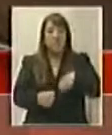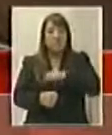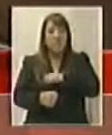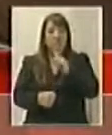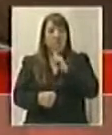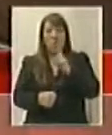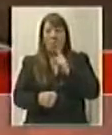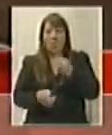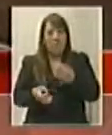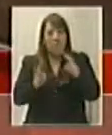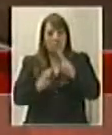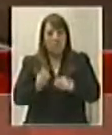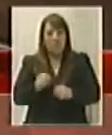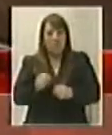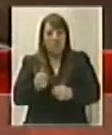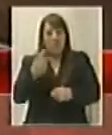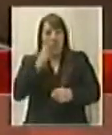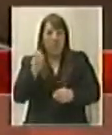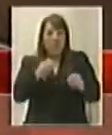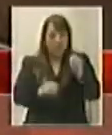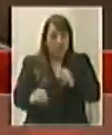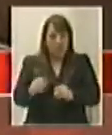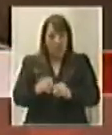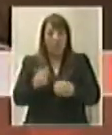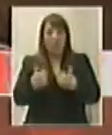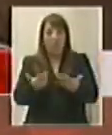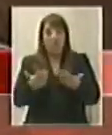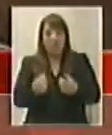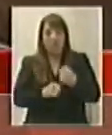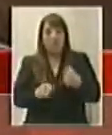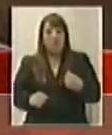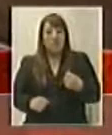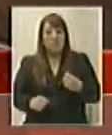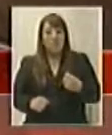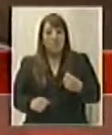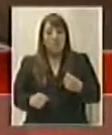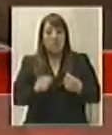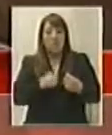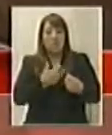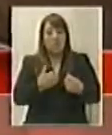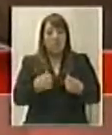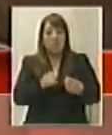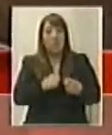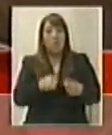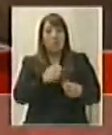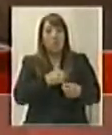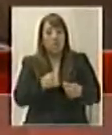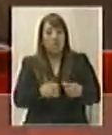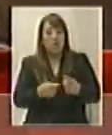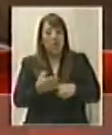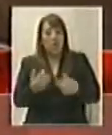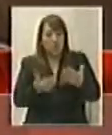no es un peritaje, sino un maquillaje. Y lo pido, señor ministro, o señor presidente, a los señores ministros, que